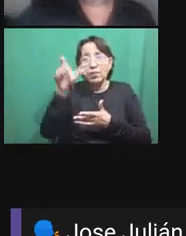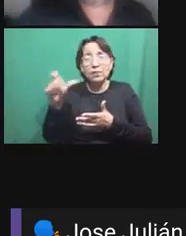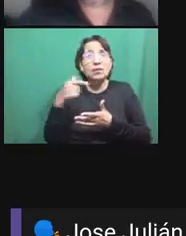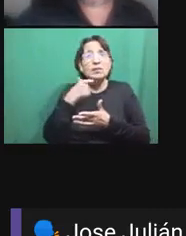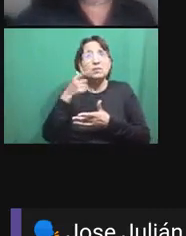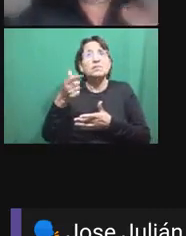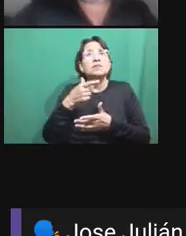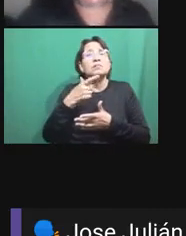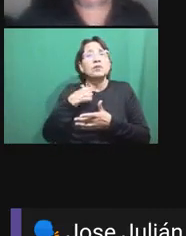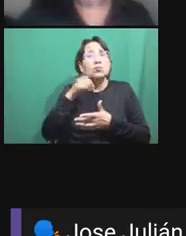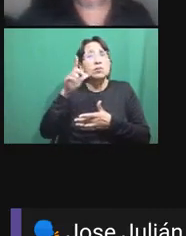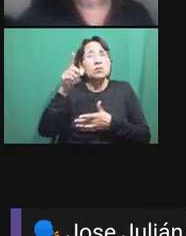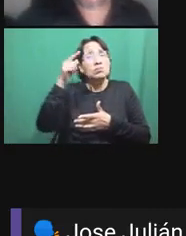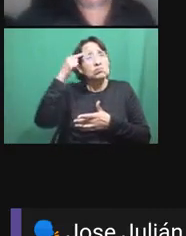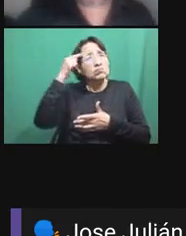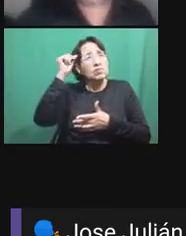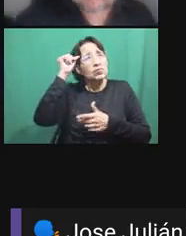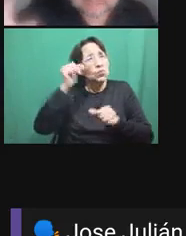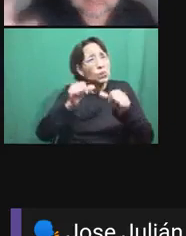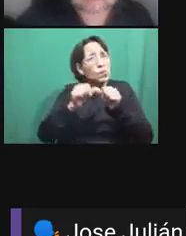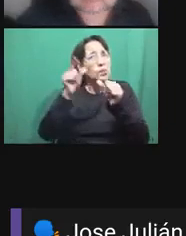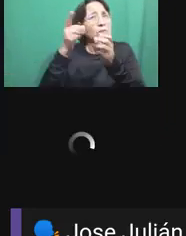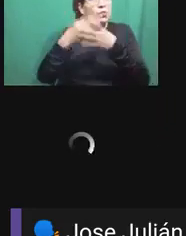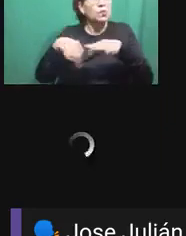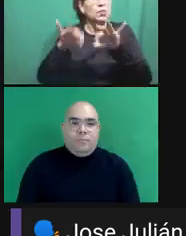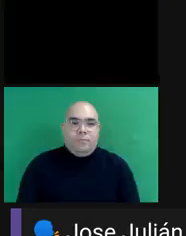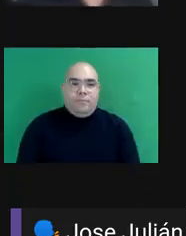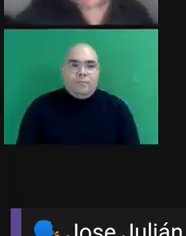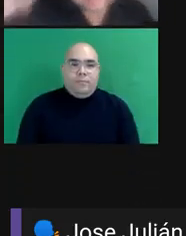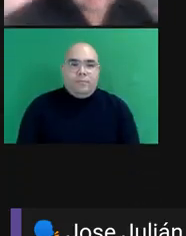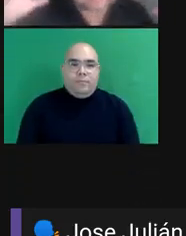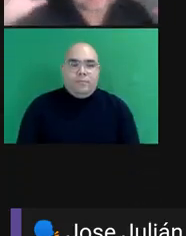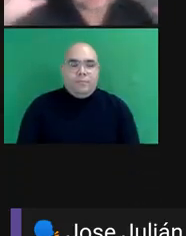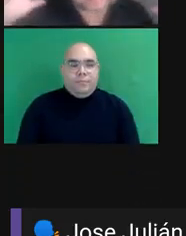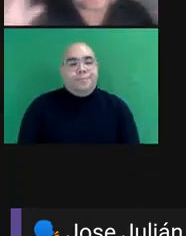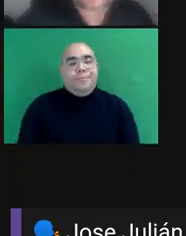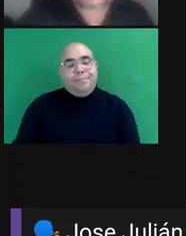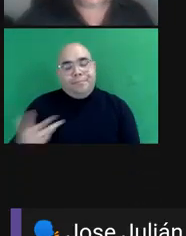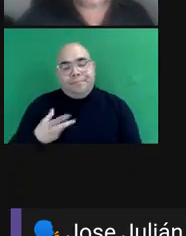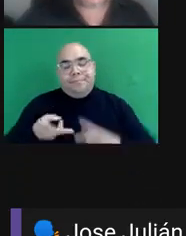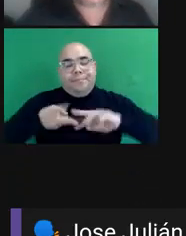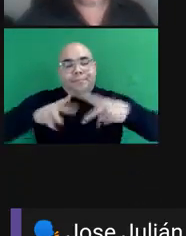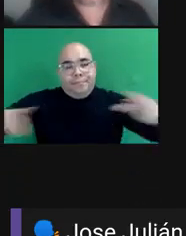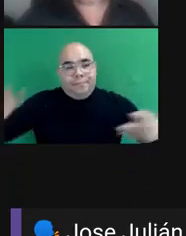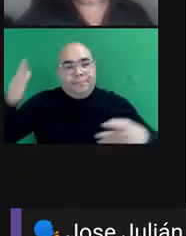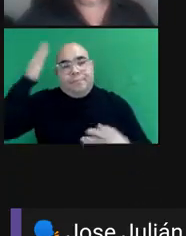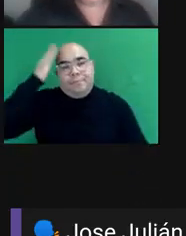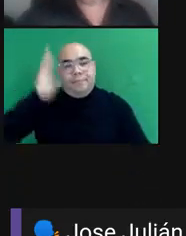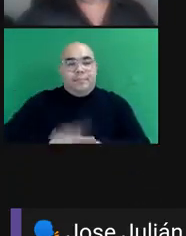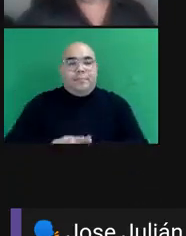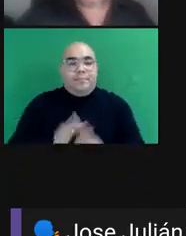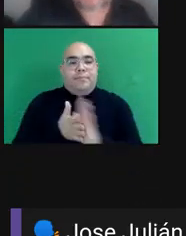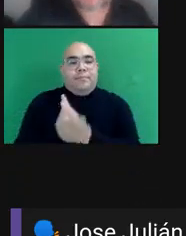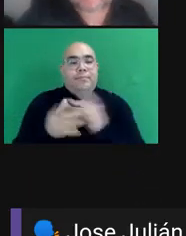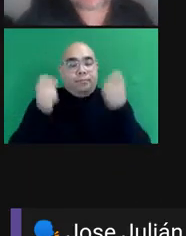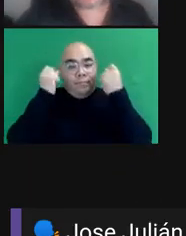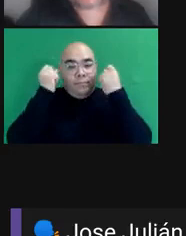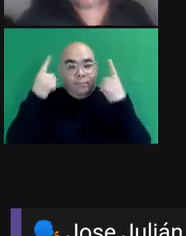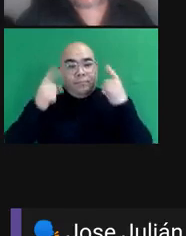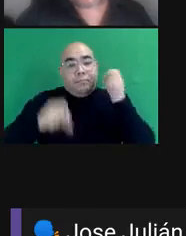yo quiero hacerlo. Pero por el contrario, también sería fundamental entender que yo